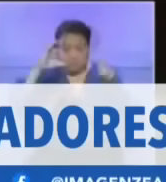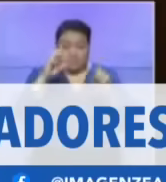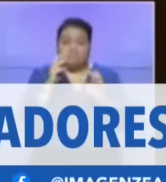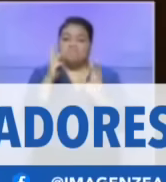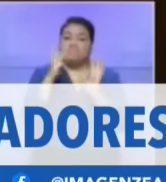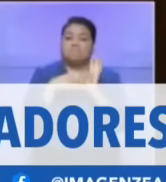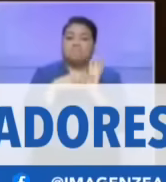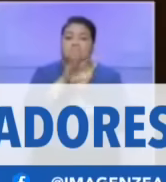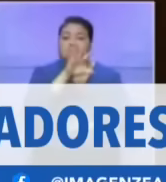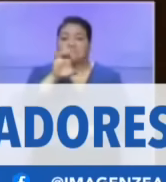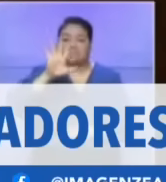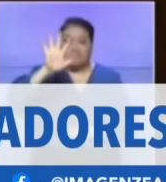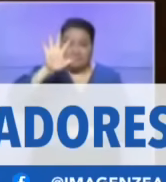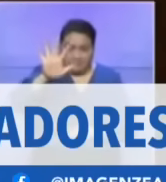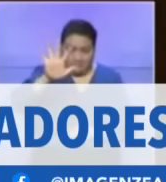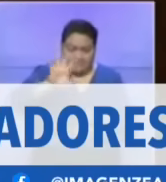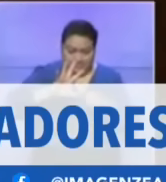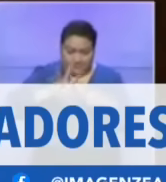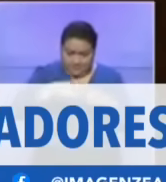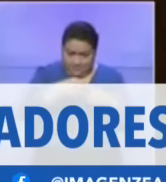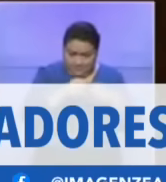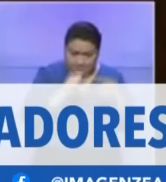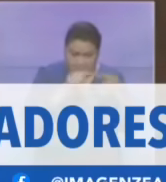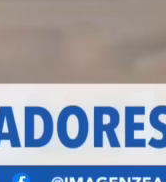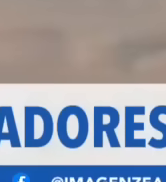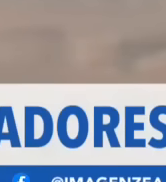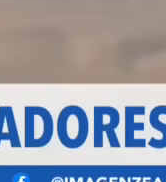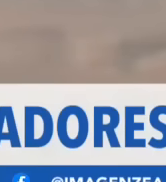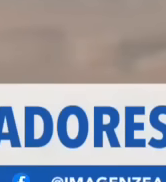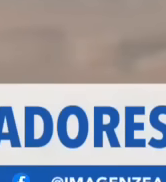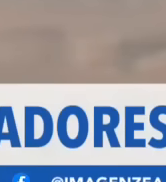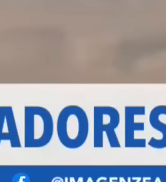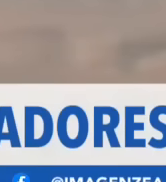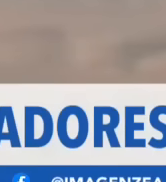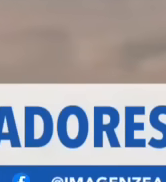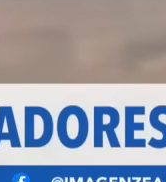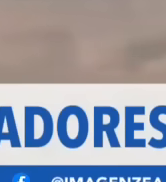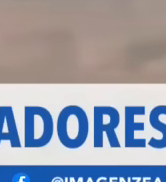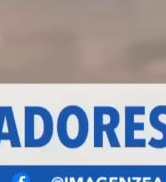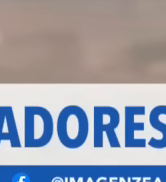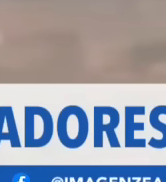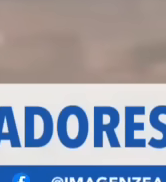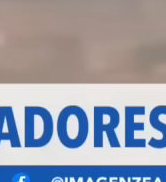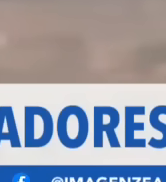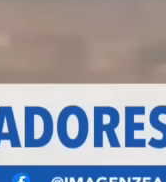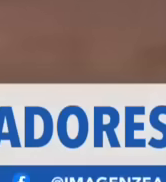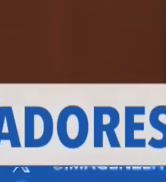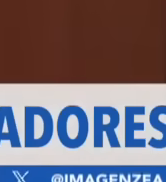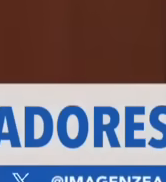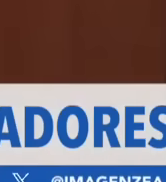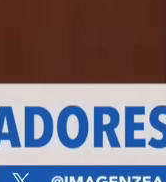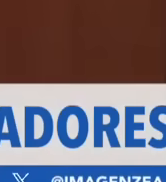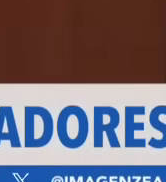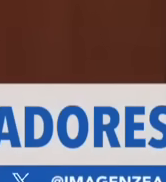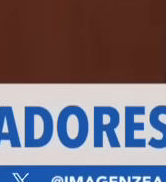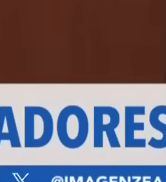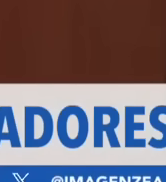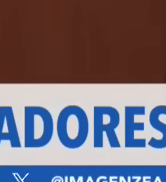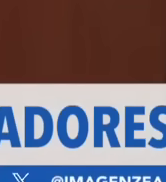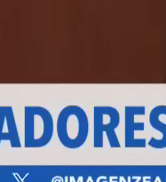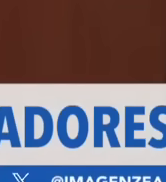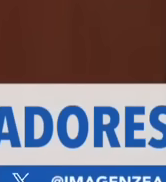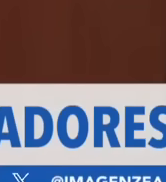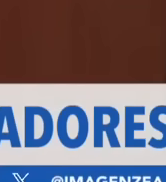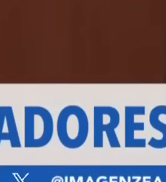líder del movimiento ciudadano Dante Delgado para que su lugar entre Amalia García esto por un tema de paridad luego de que las quejas que